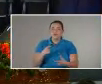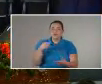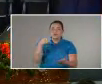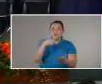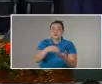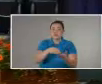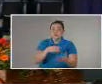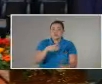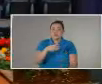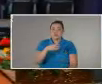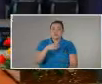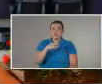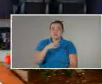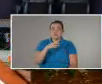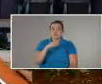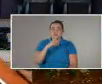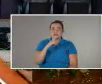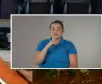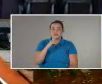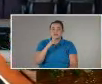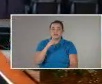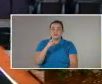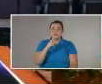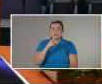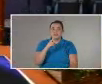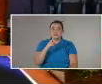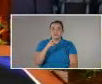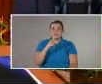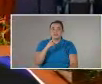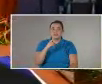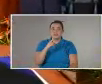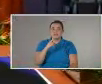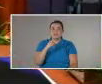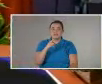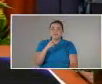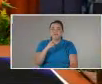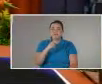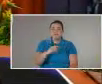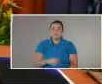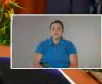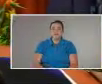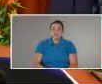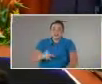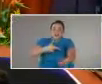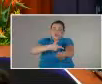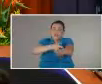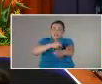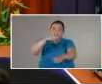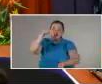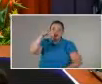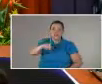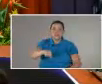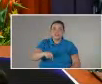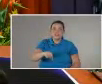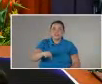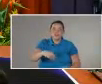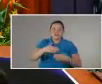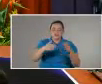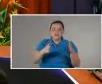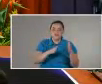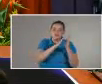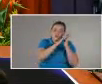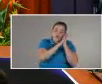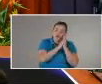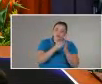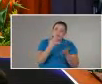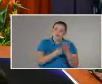mire, estaba yo en el lobby del hotel, y me dice: ¿lo inyecto aquí o en su habitación o vamos a algún lugar? Y